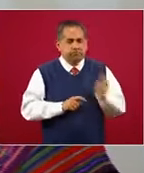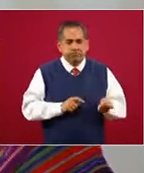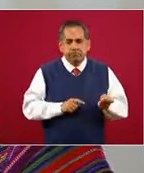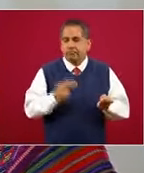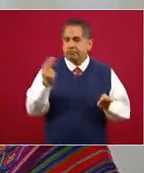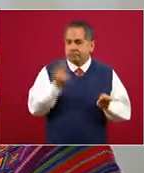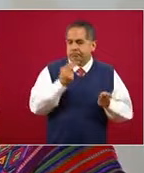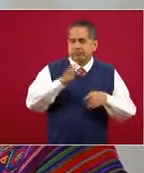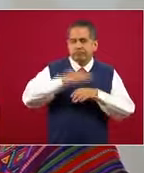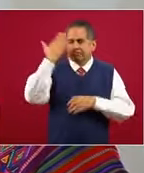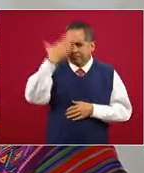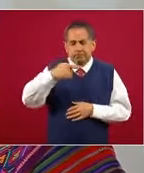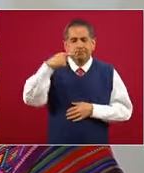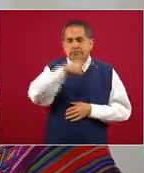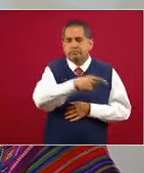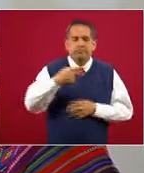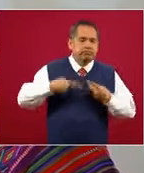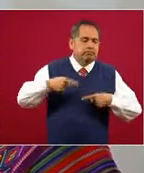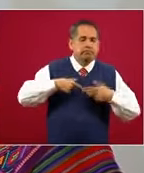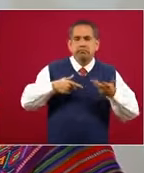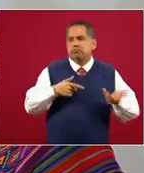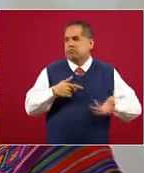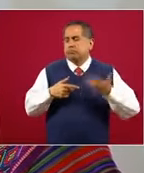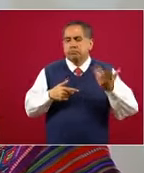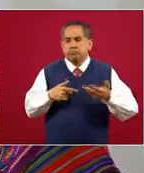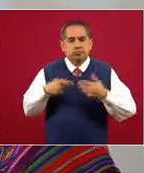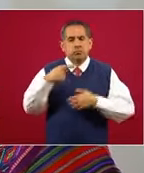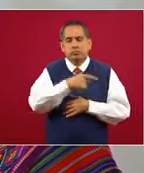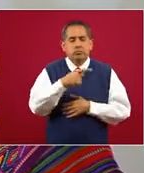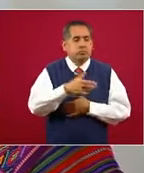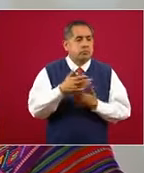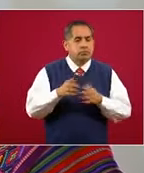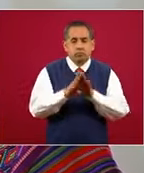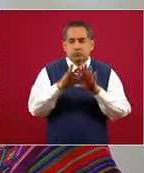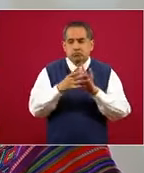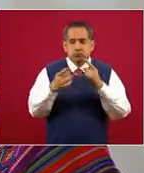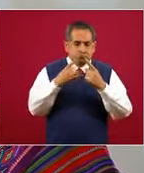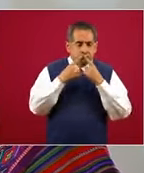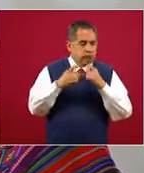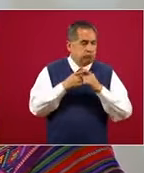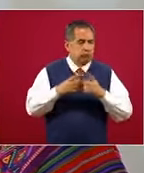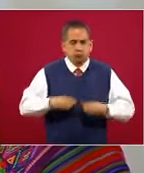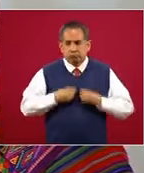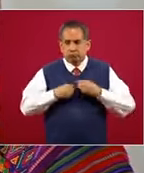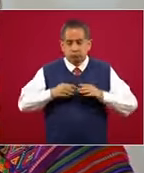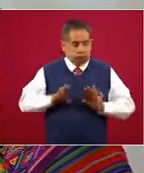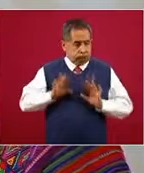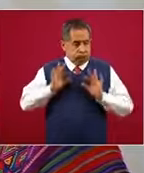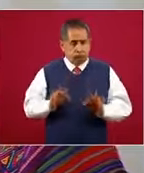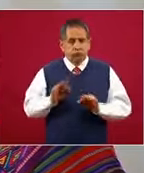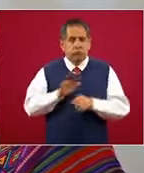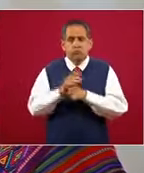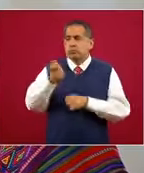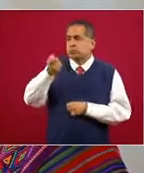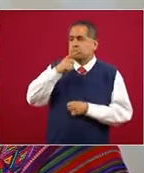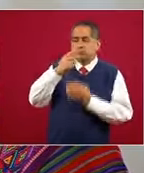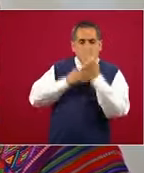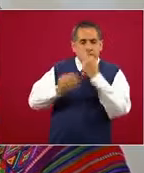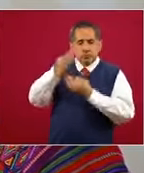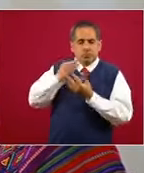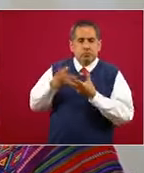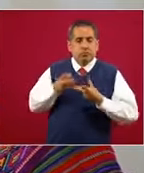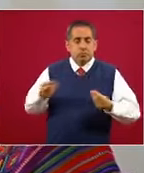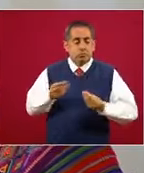decir, necesitamos saber si las personas están en condiciones adecuadas para recibir qué tipo de